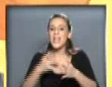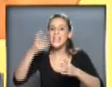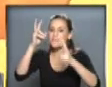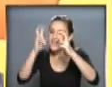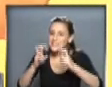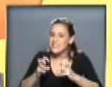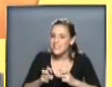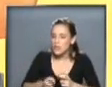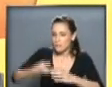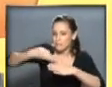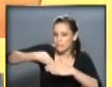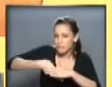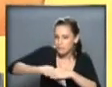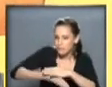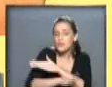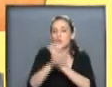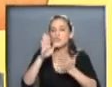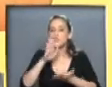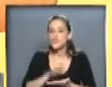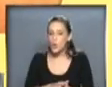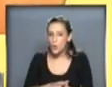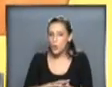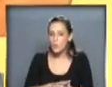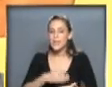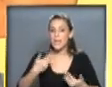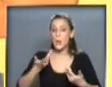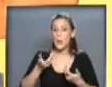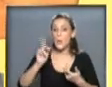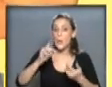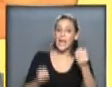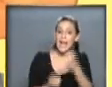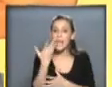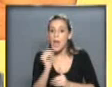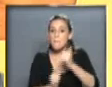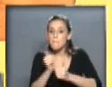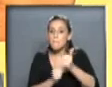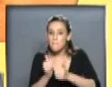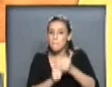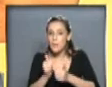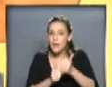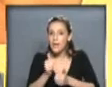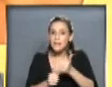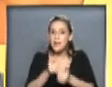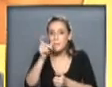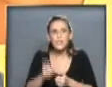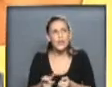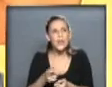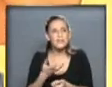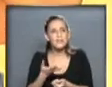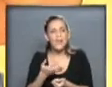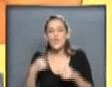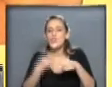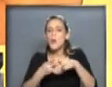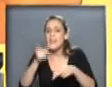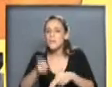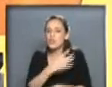profunda en cuanto a generación de sociedades en las cuales se pone a la cabeza de la misma indigentes, que algunos ni